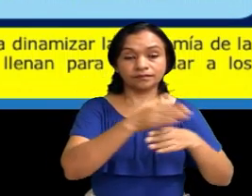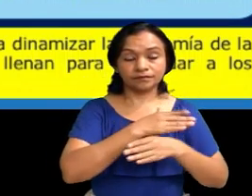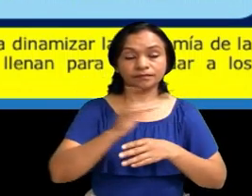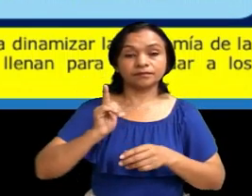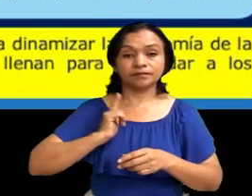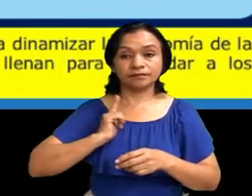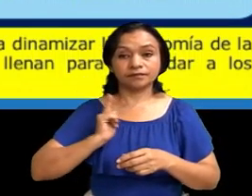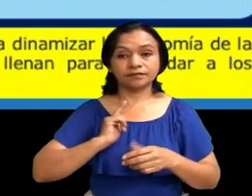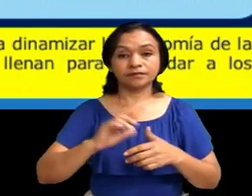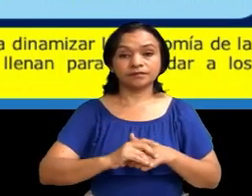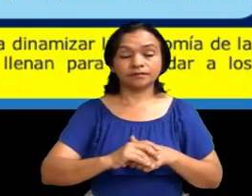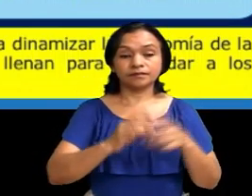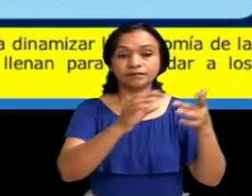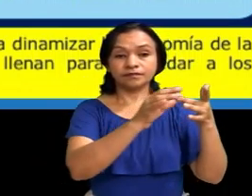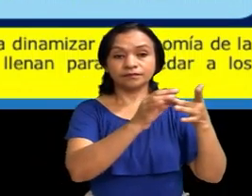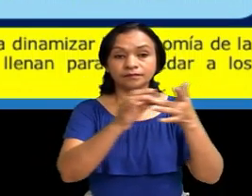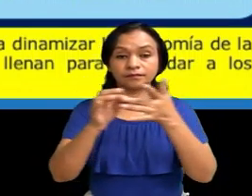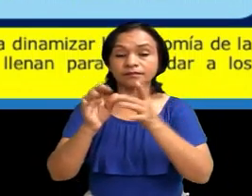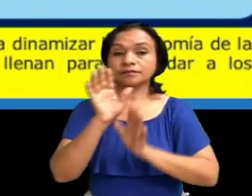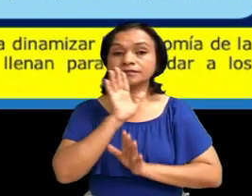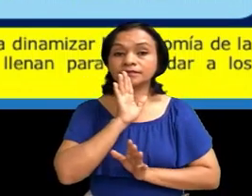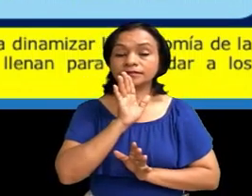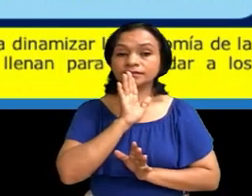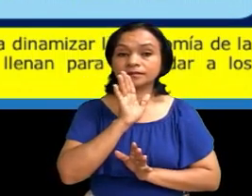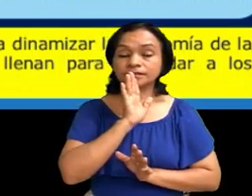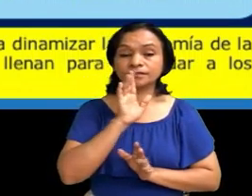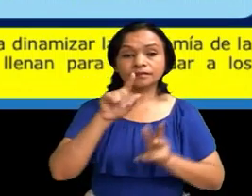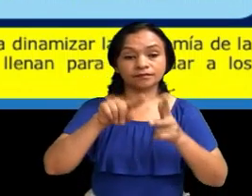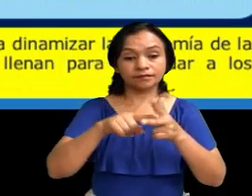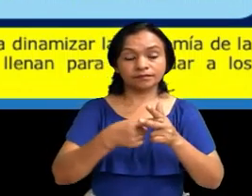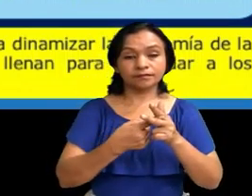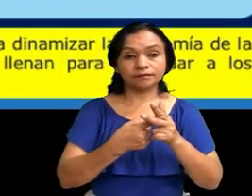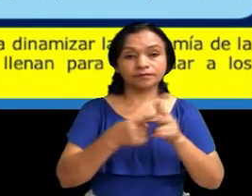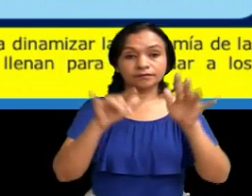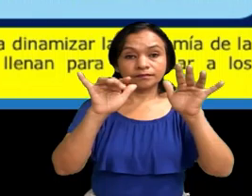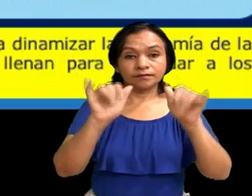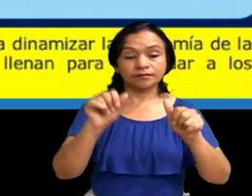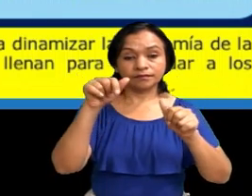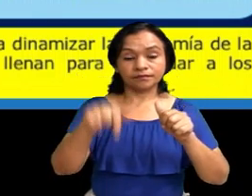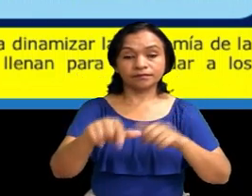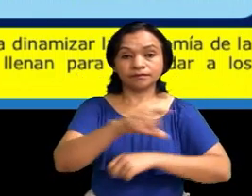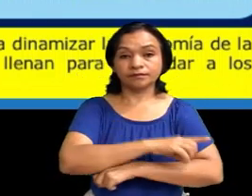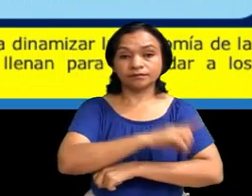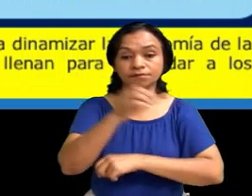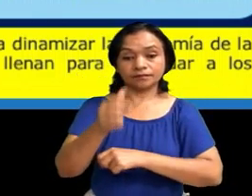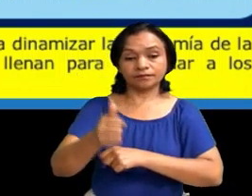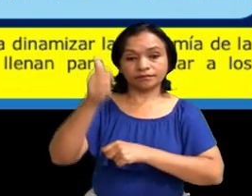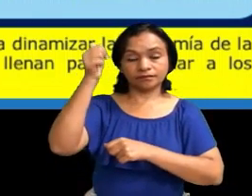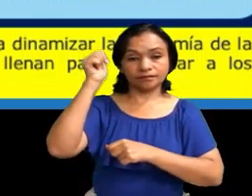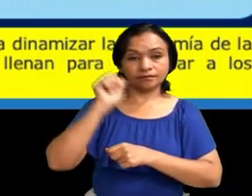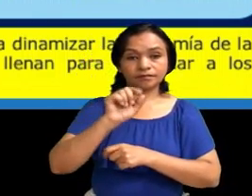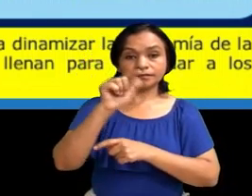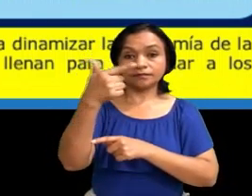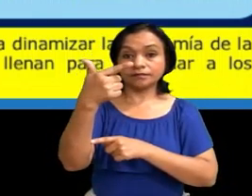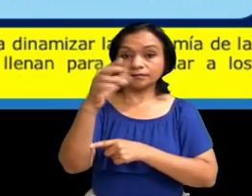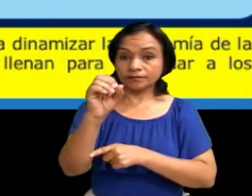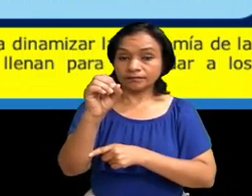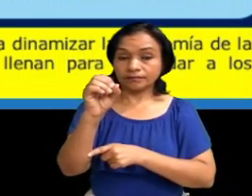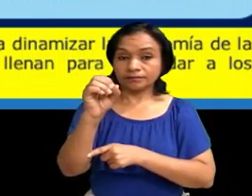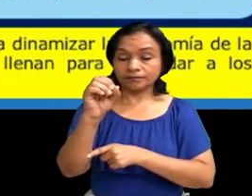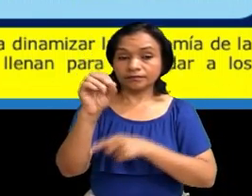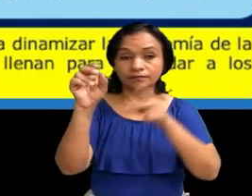involucran y los especialistas. Estamos hablando que empezaron a ingresar ya a partir de hoy y de ayer. Son como 70